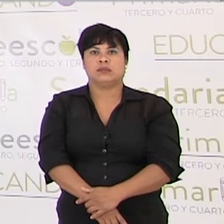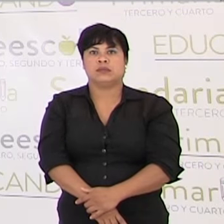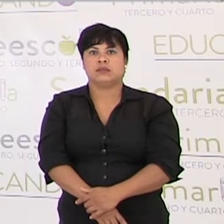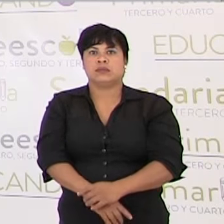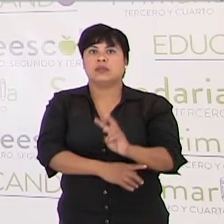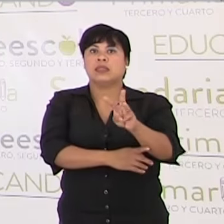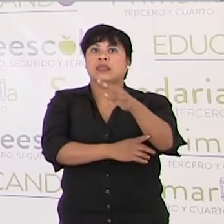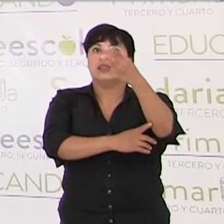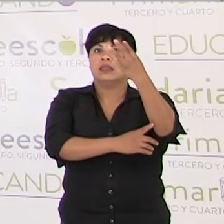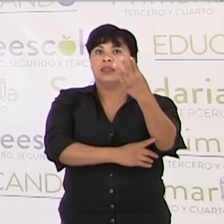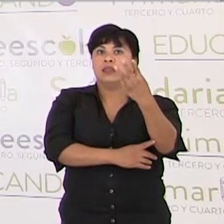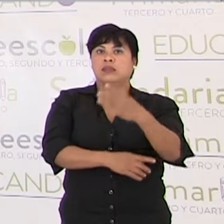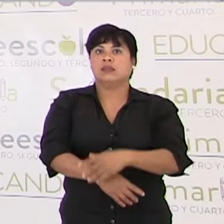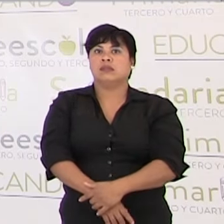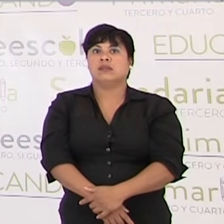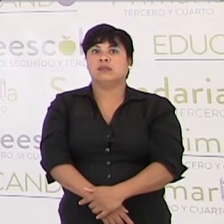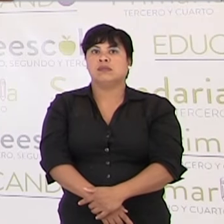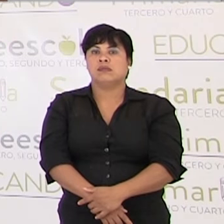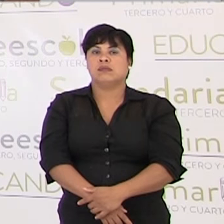el triple